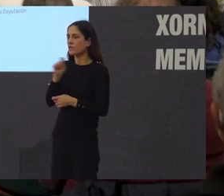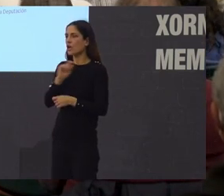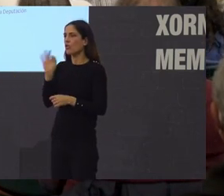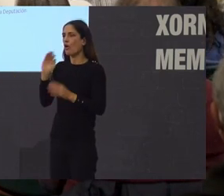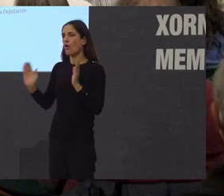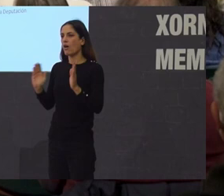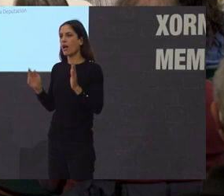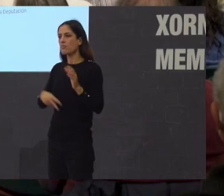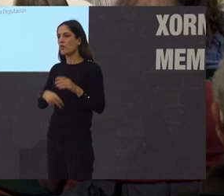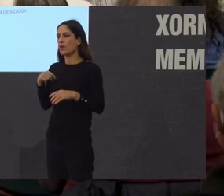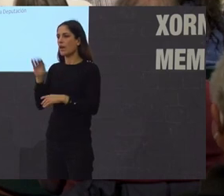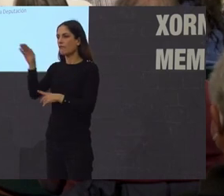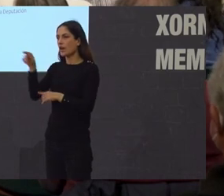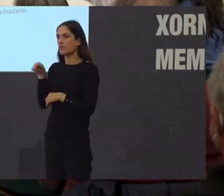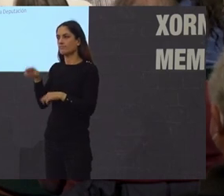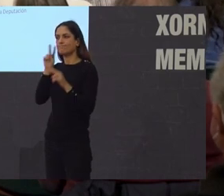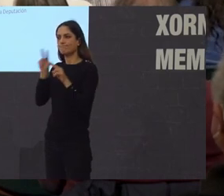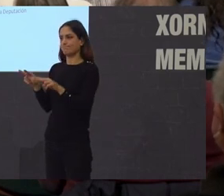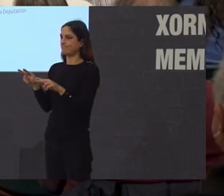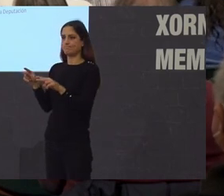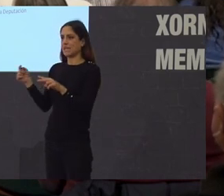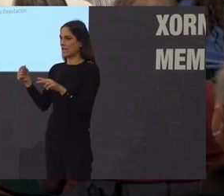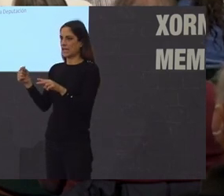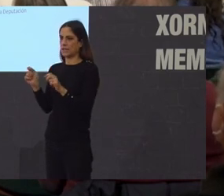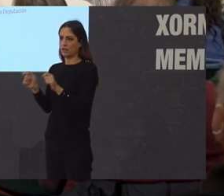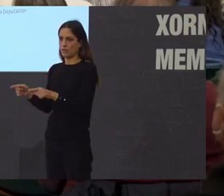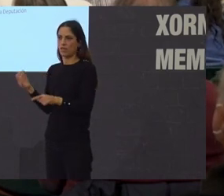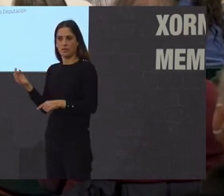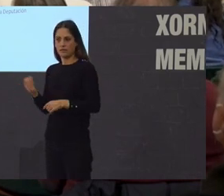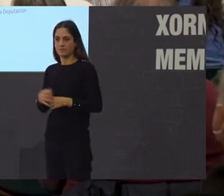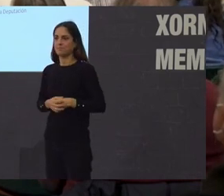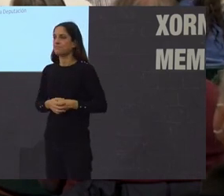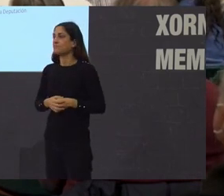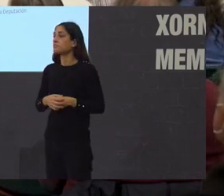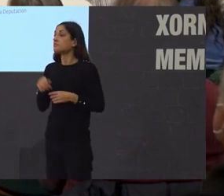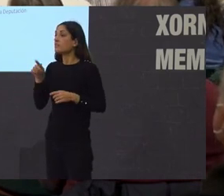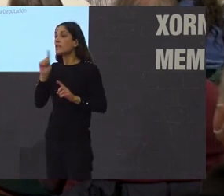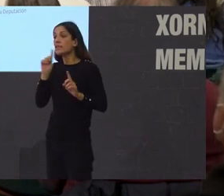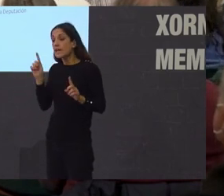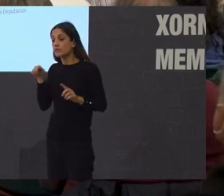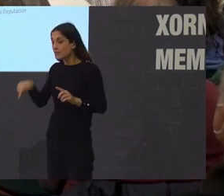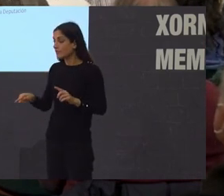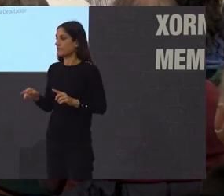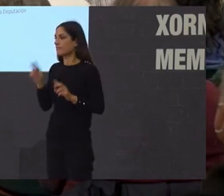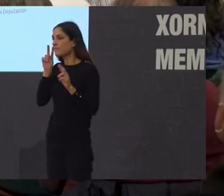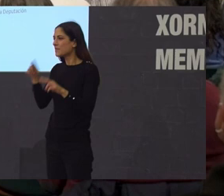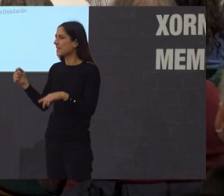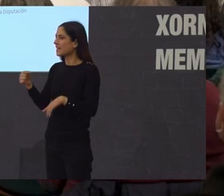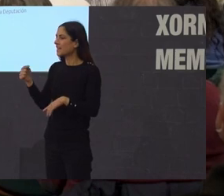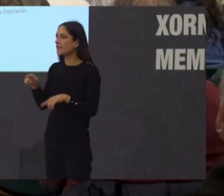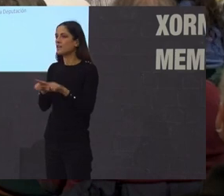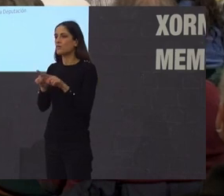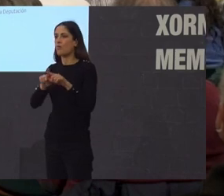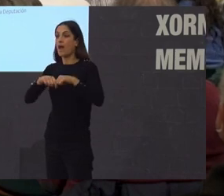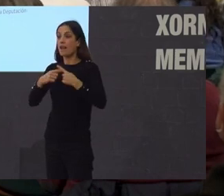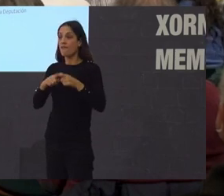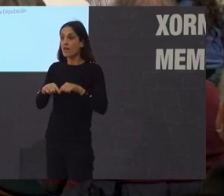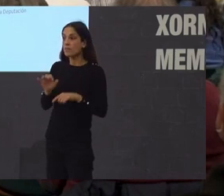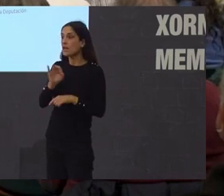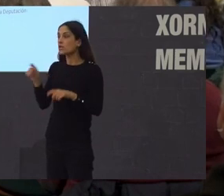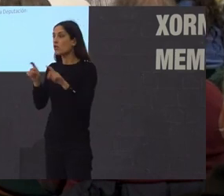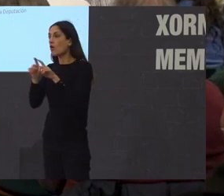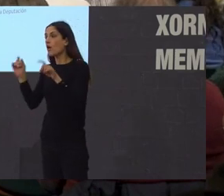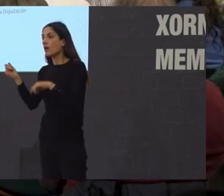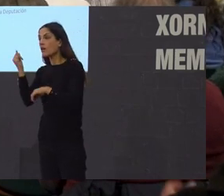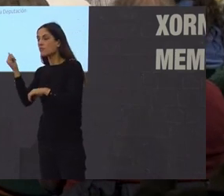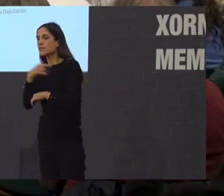franquismo. Solo en ese momento empezarán los familiares o las empresas a intentar revertir el daño, porque les cause